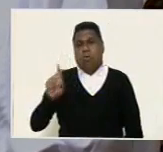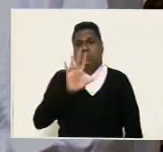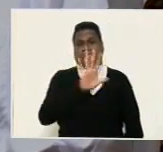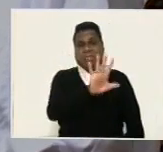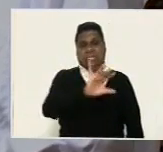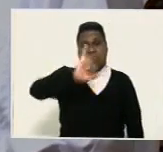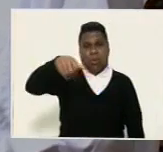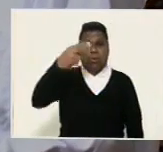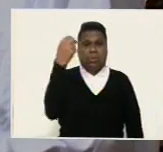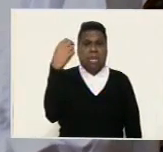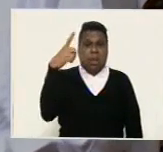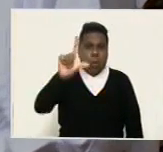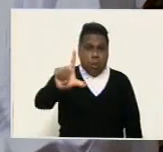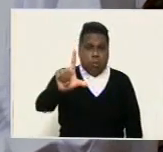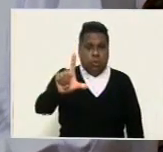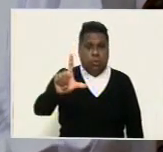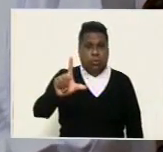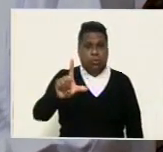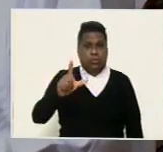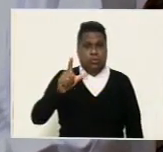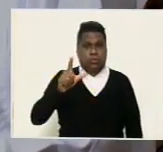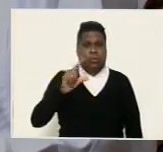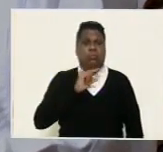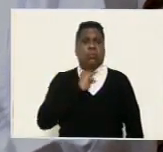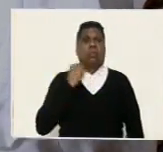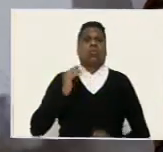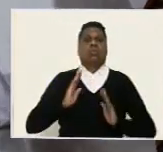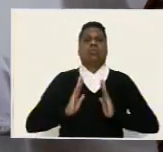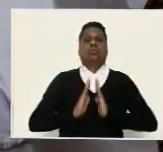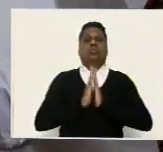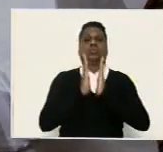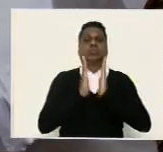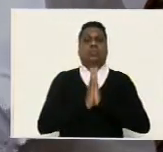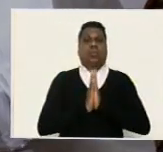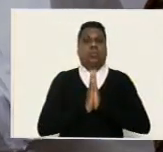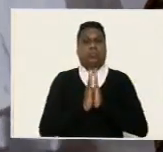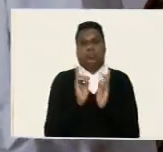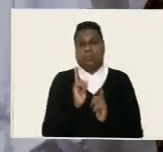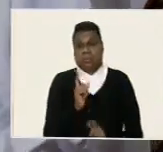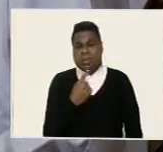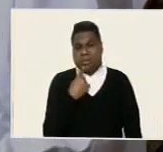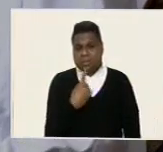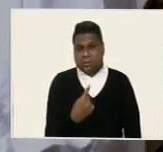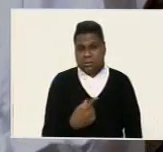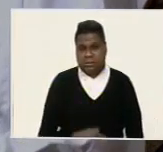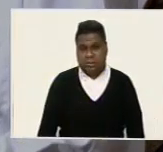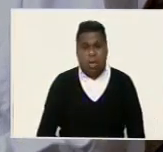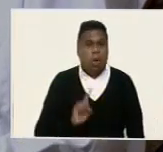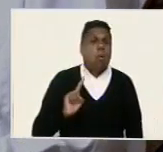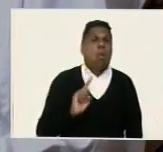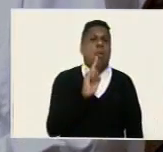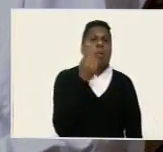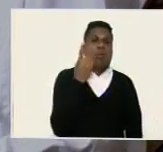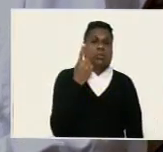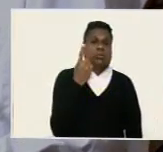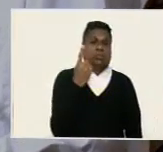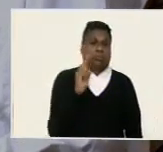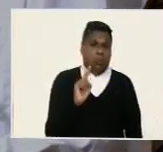el cura maya, recibiendo órdenes de una godarria de la Grita, Botay, el único,